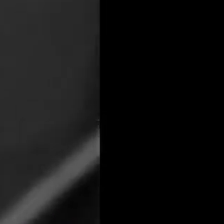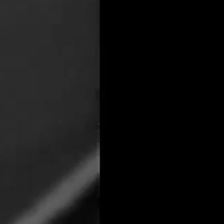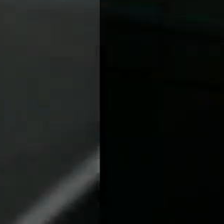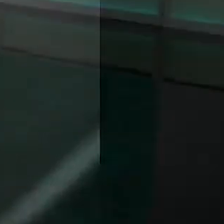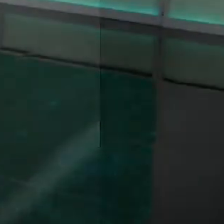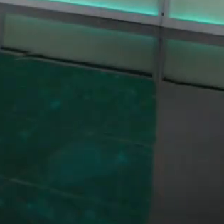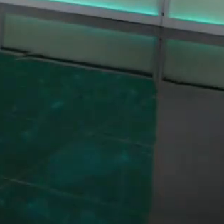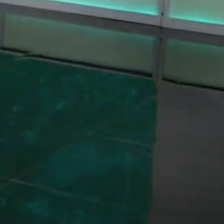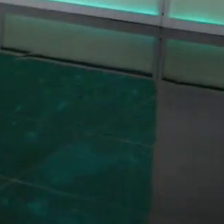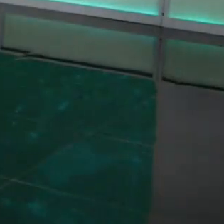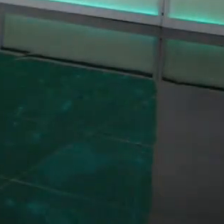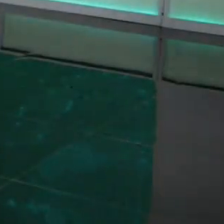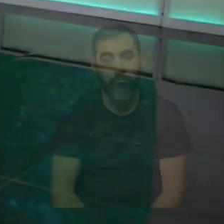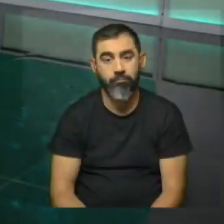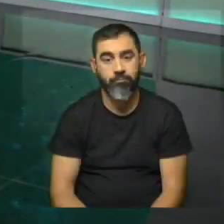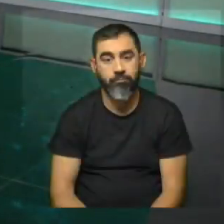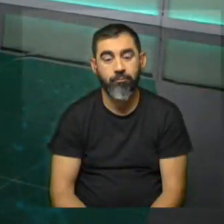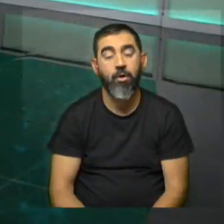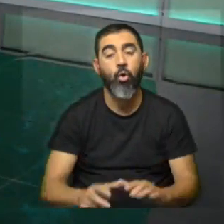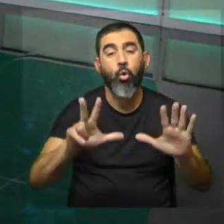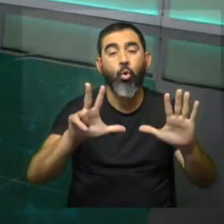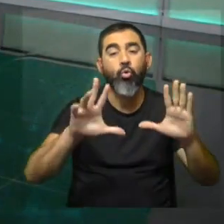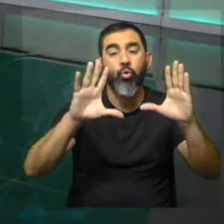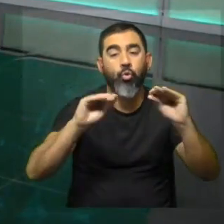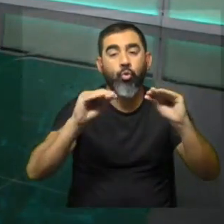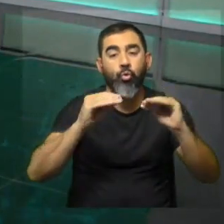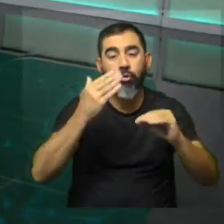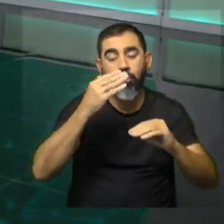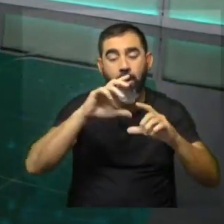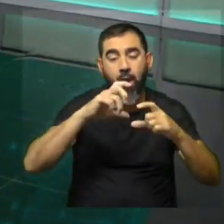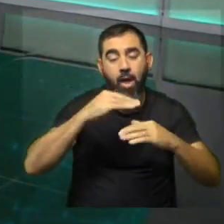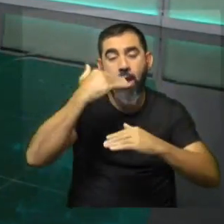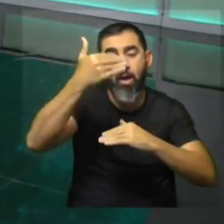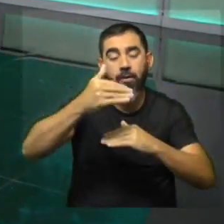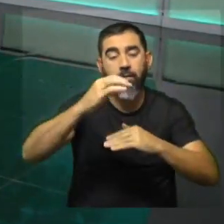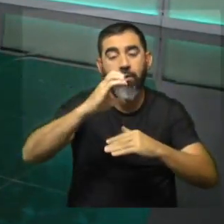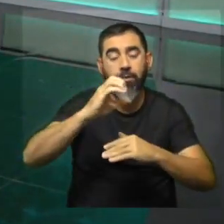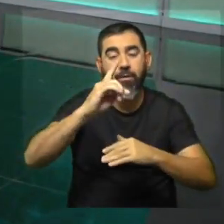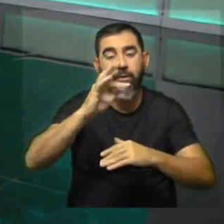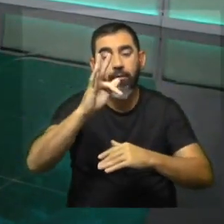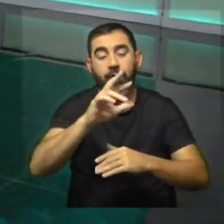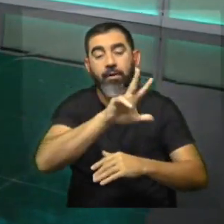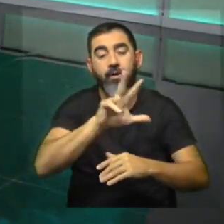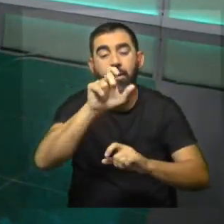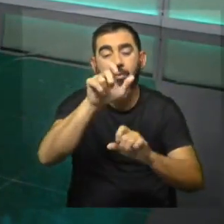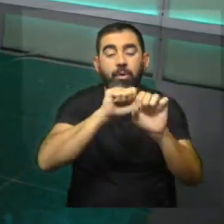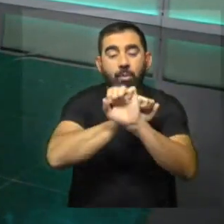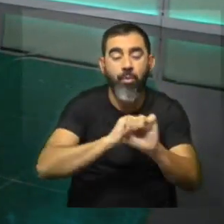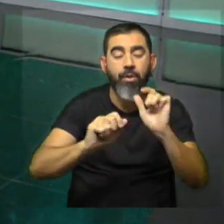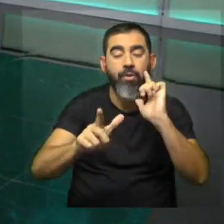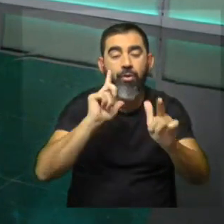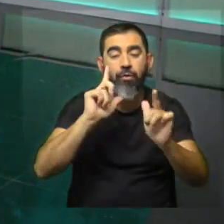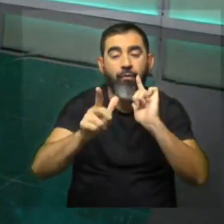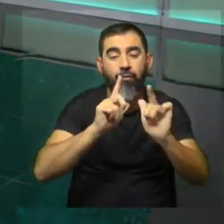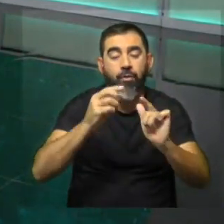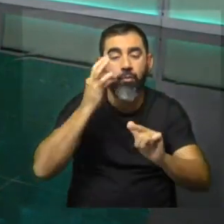blanca. Tremendo, ¿eh? Bueno, a las 20 horas, Sejín, la azotea del CDF, 33 personas van a tener la posibilidad de ir a ver a